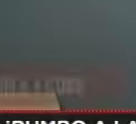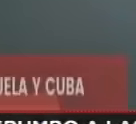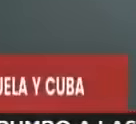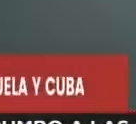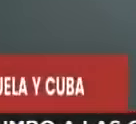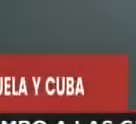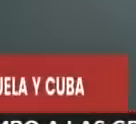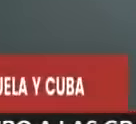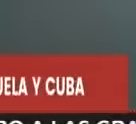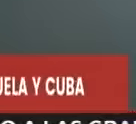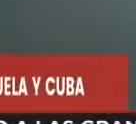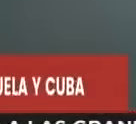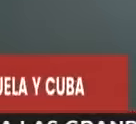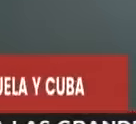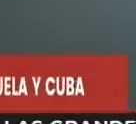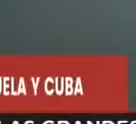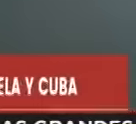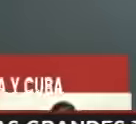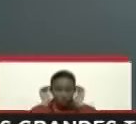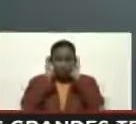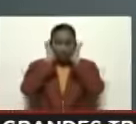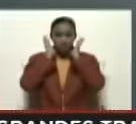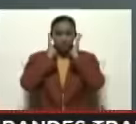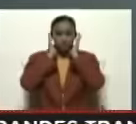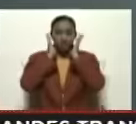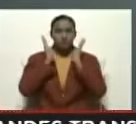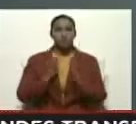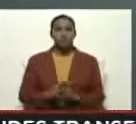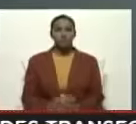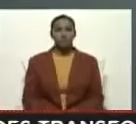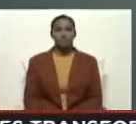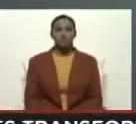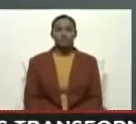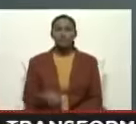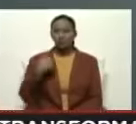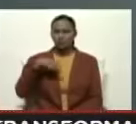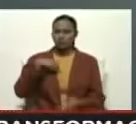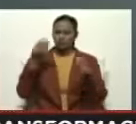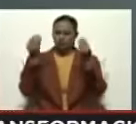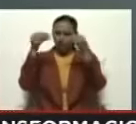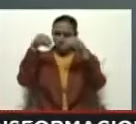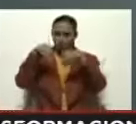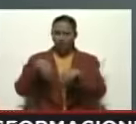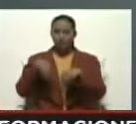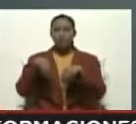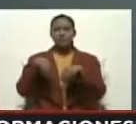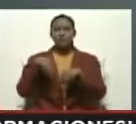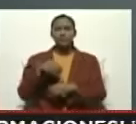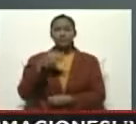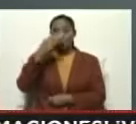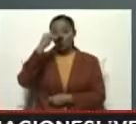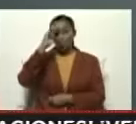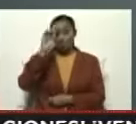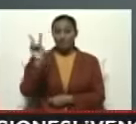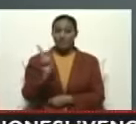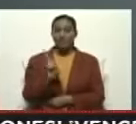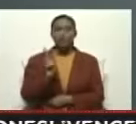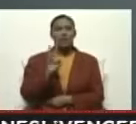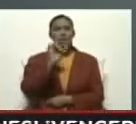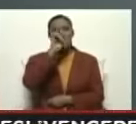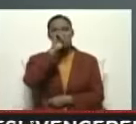Nosotros tenemos un vínculo con Tarek que no comenzó con el acuerdo. Desde el año